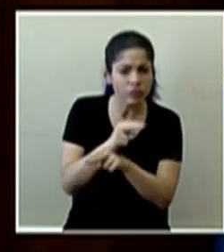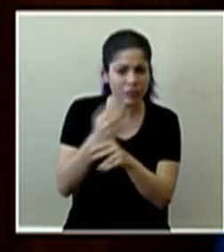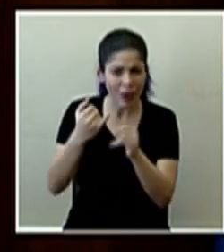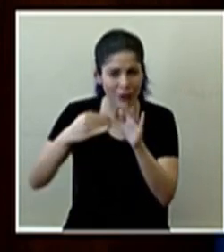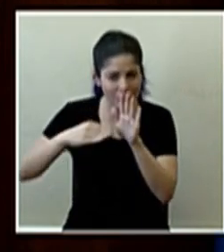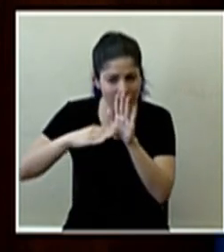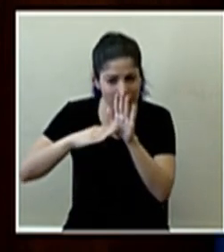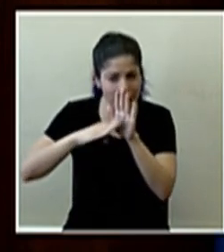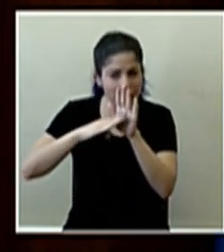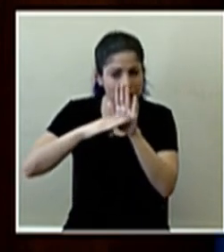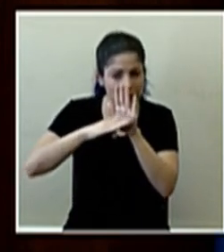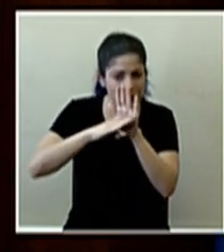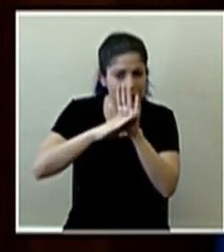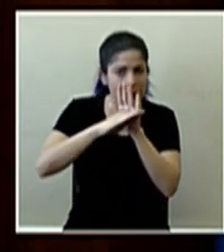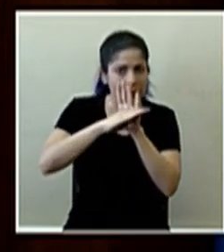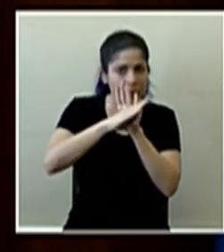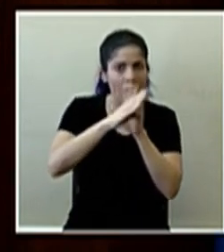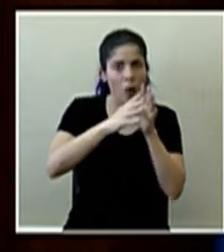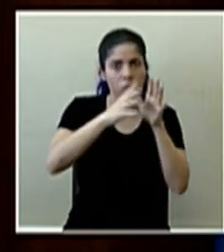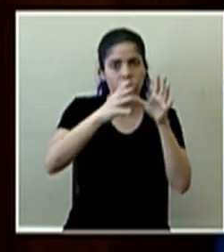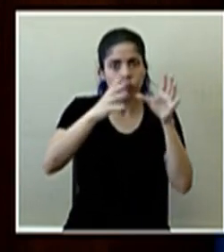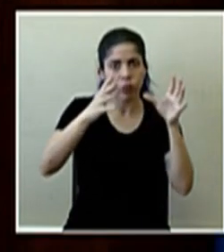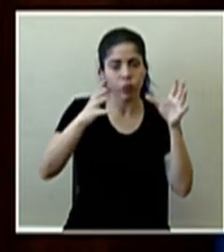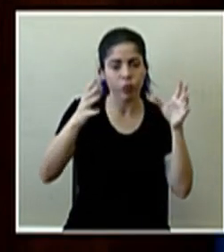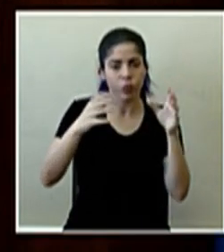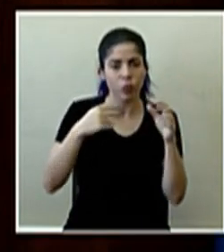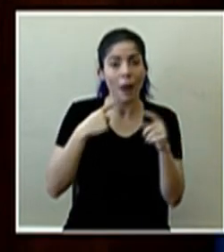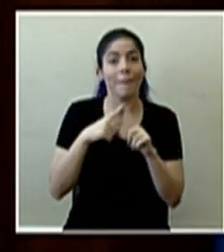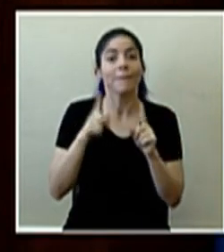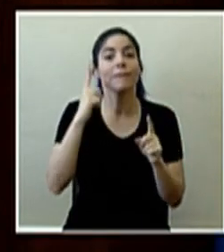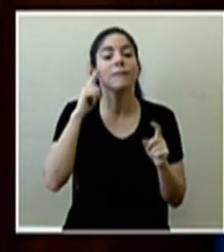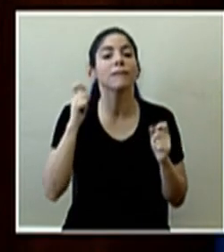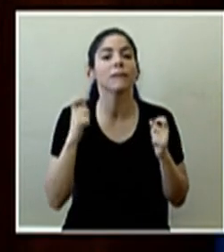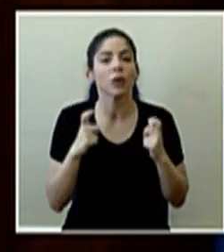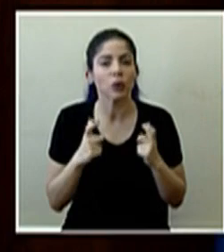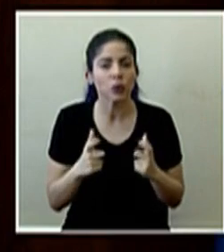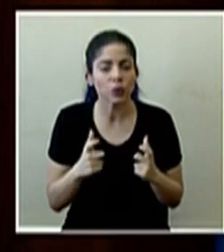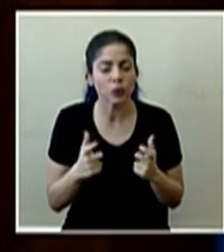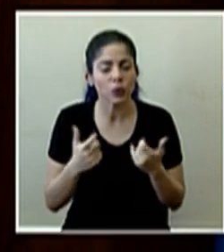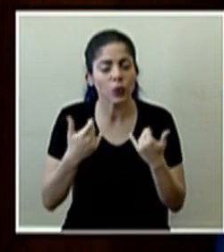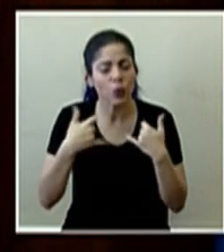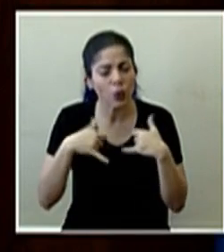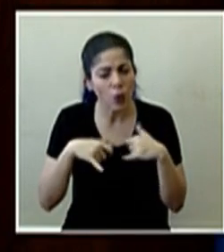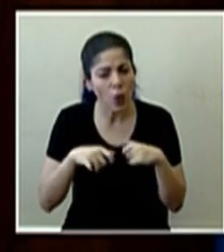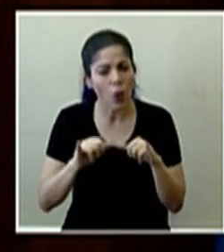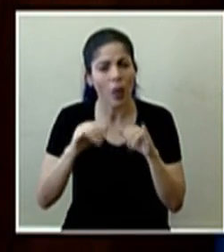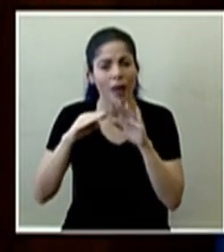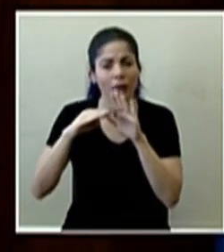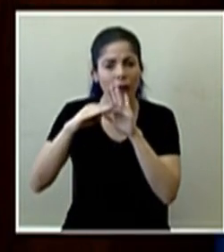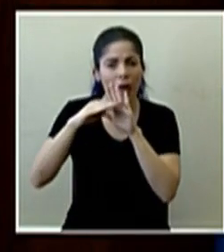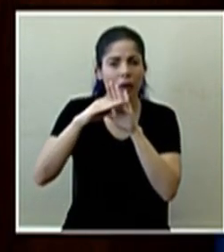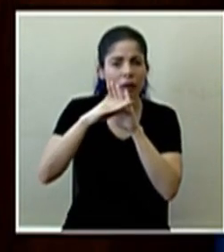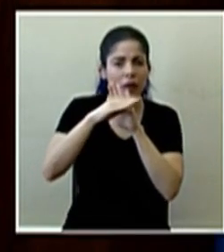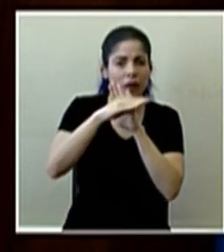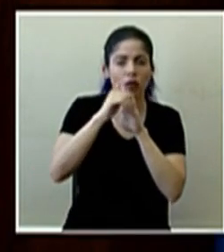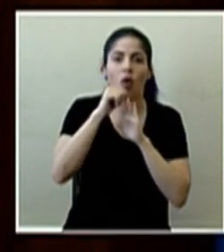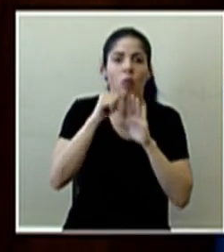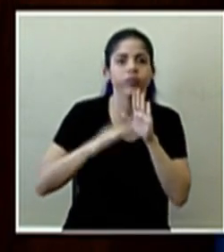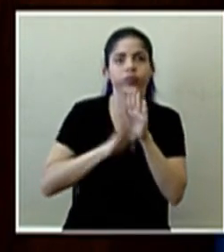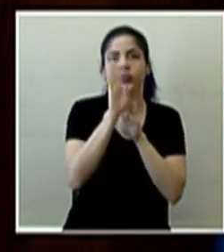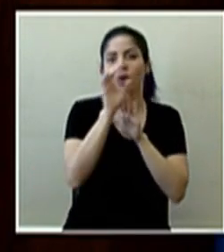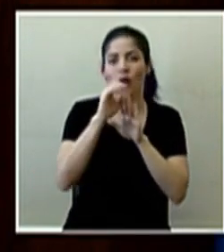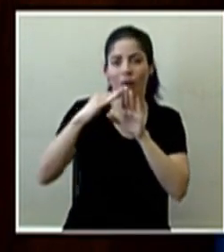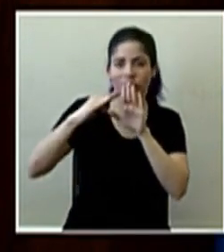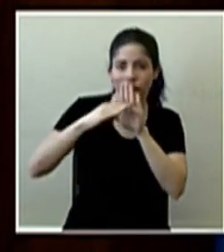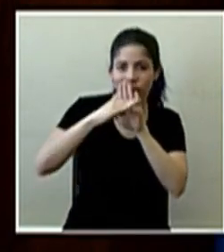curva, que es creciente, pero afortunadamente todavía lineal. Sin